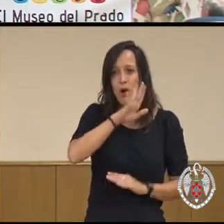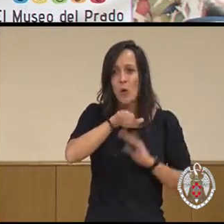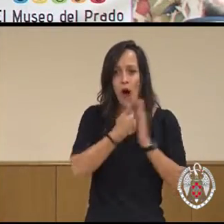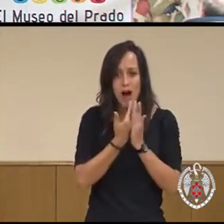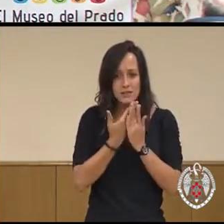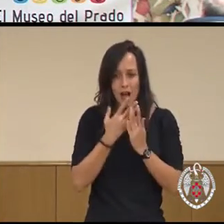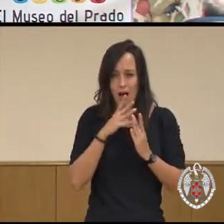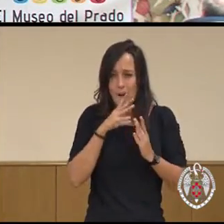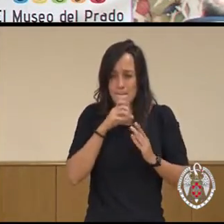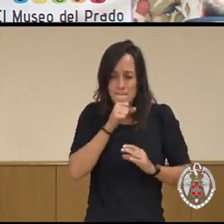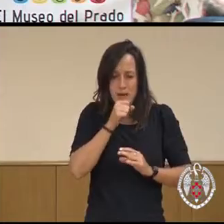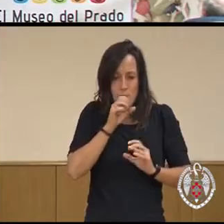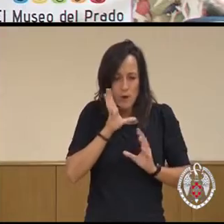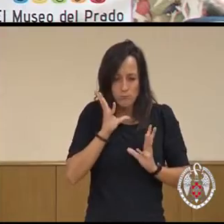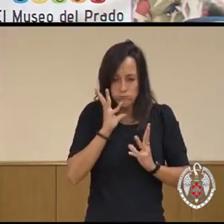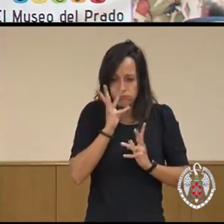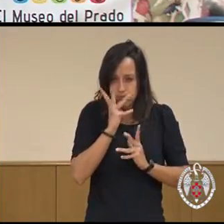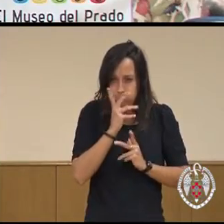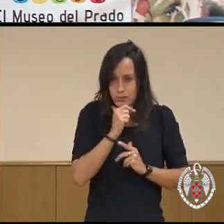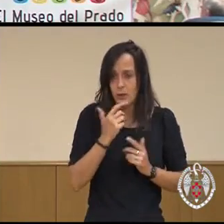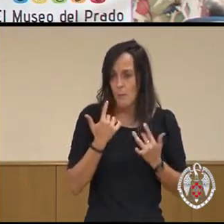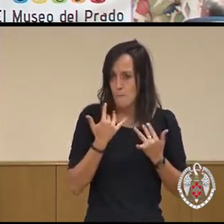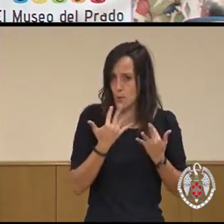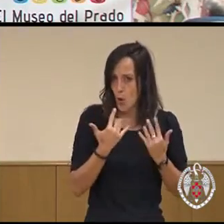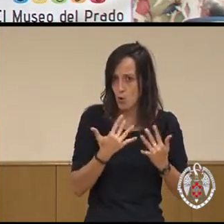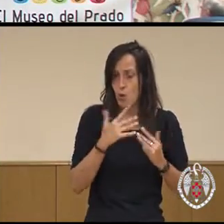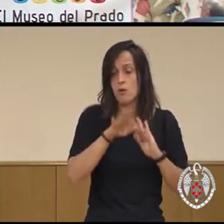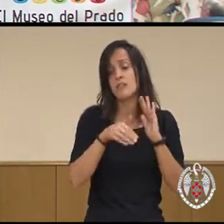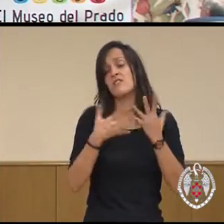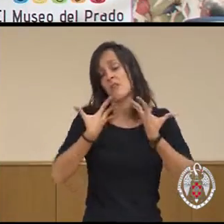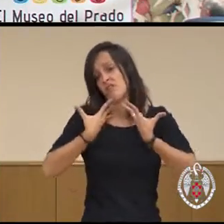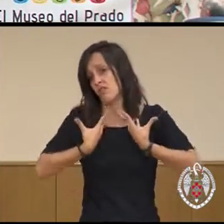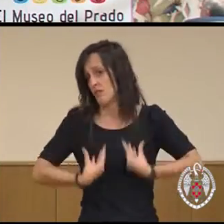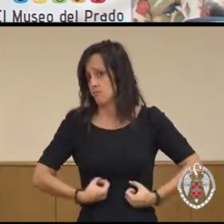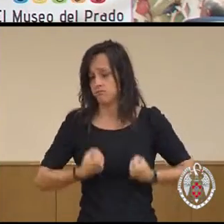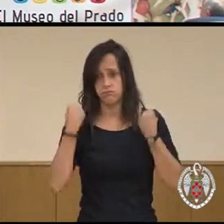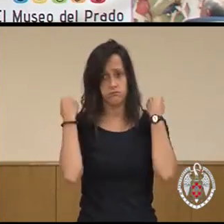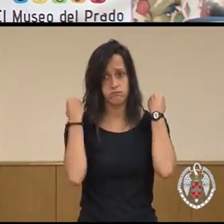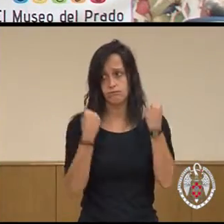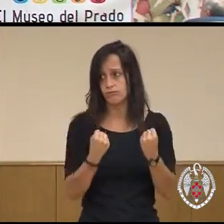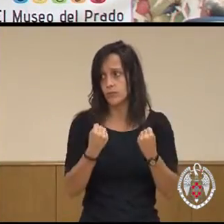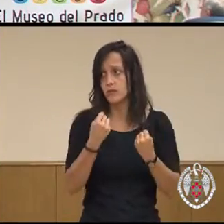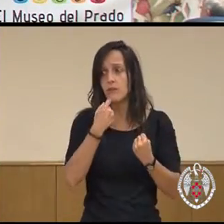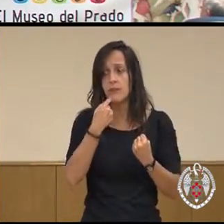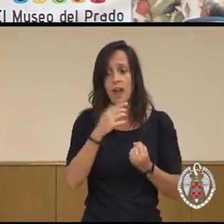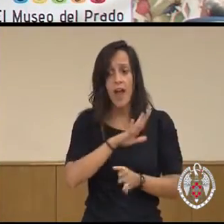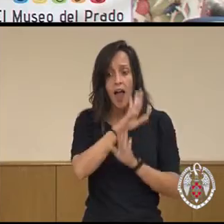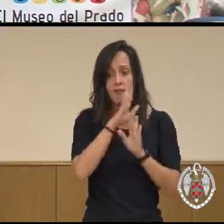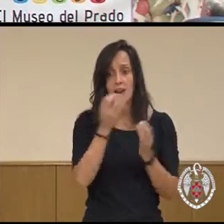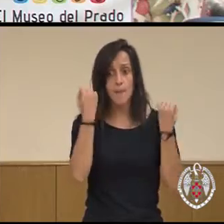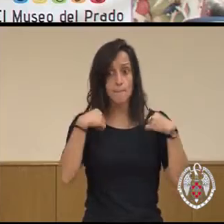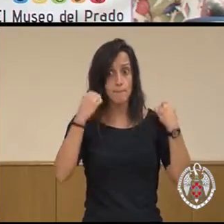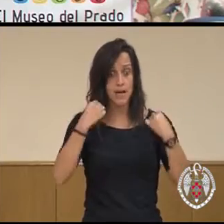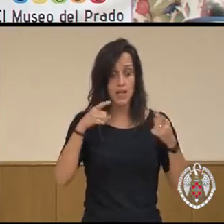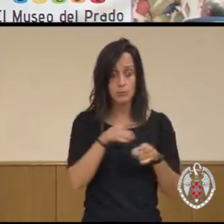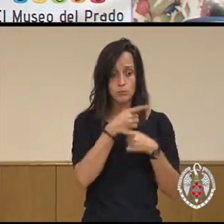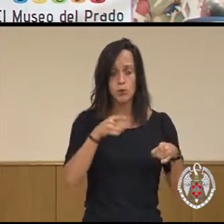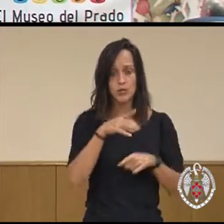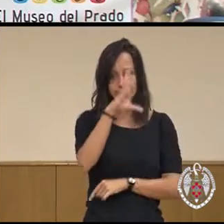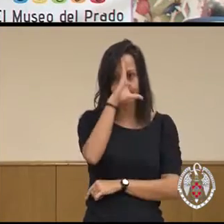prematura y sufrió una depresión severa, su práctica musical quedó oculta. Si